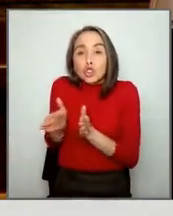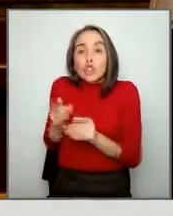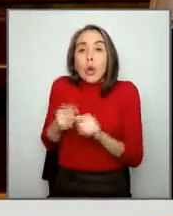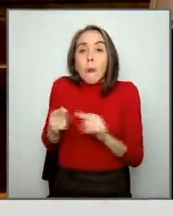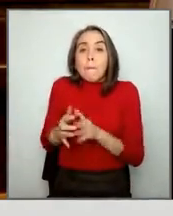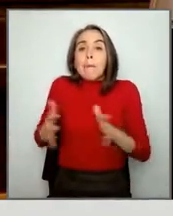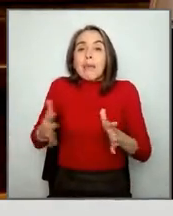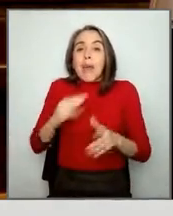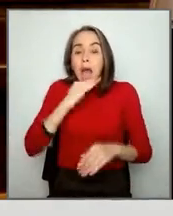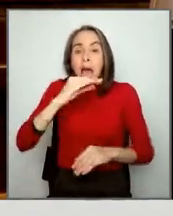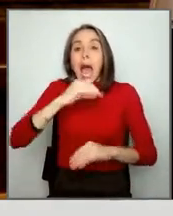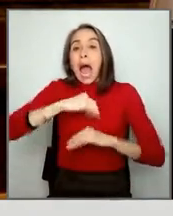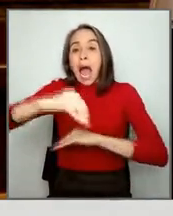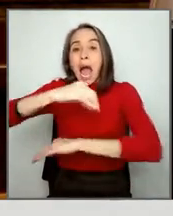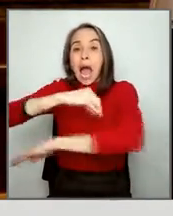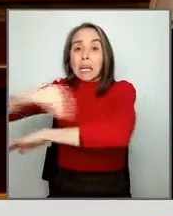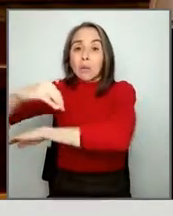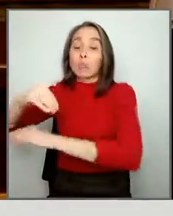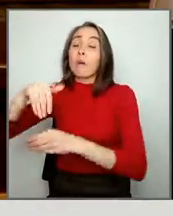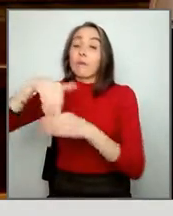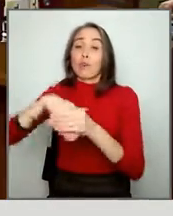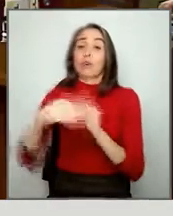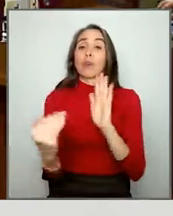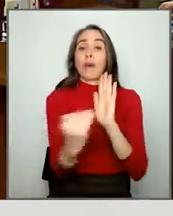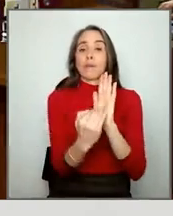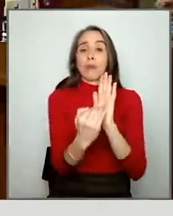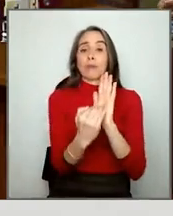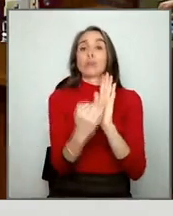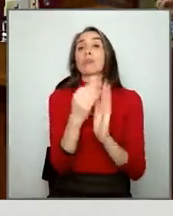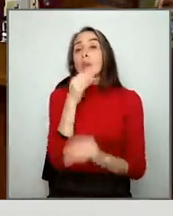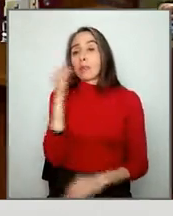mi voz o Mi voto a favor señor presidente dicho